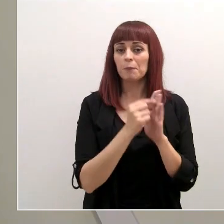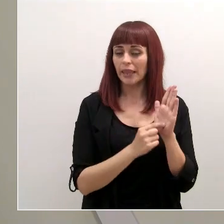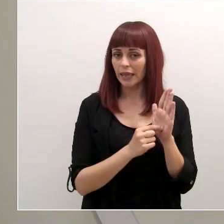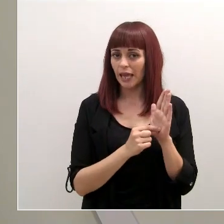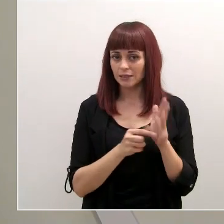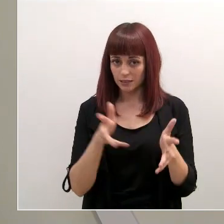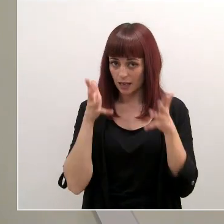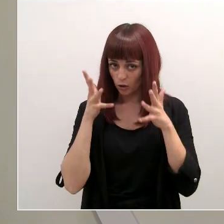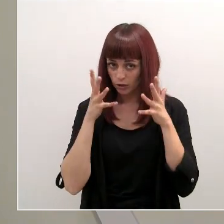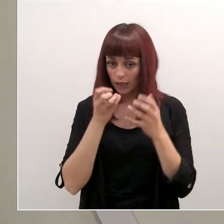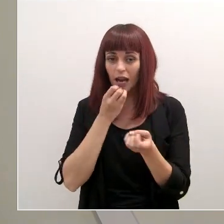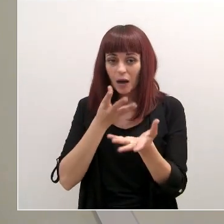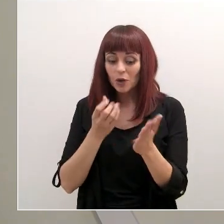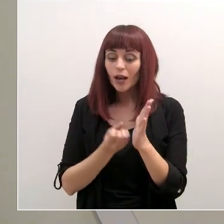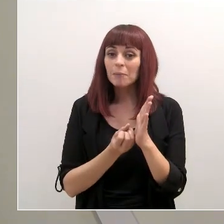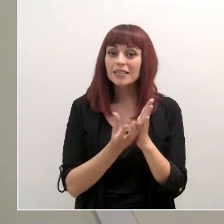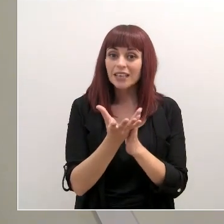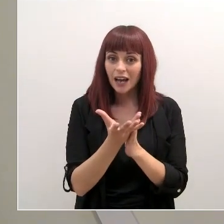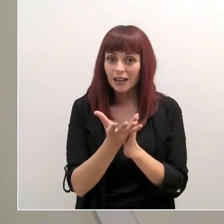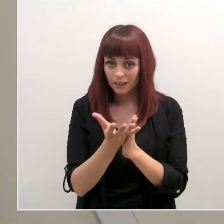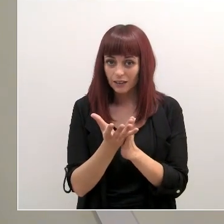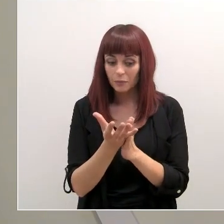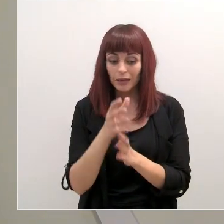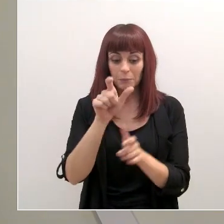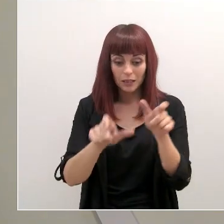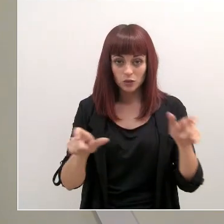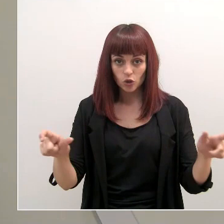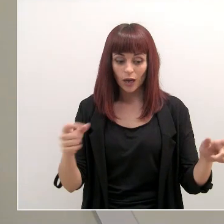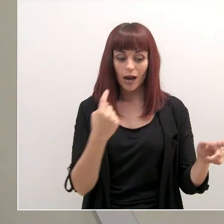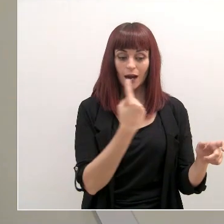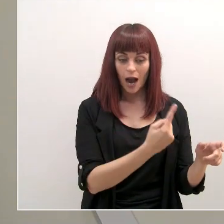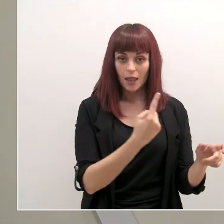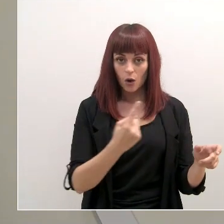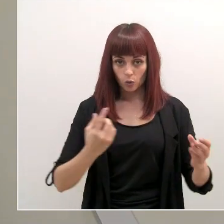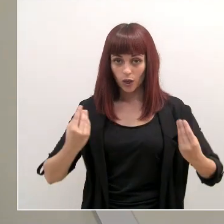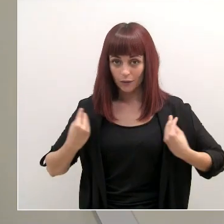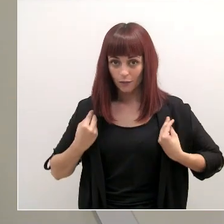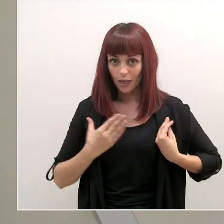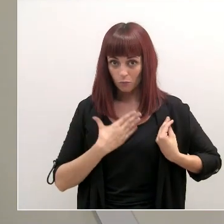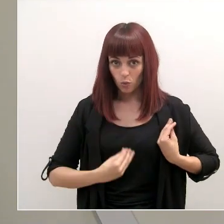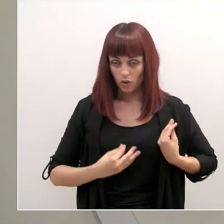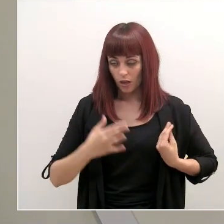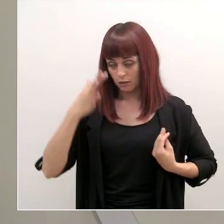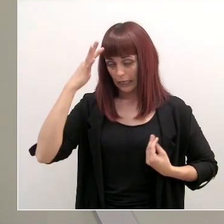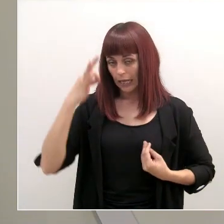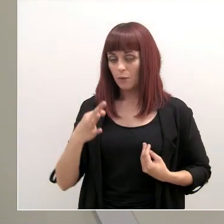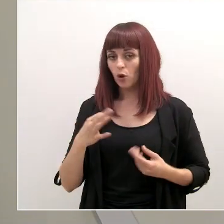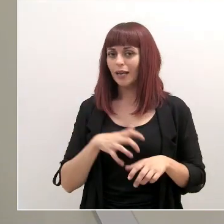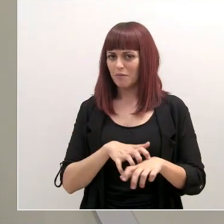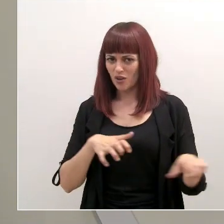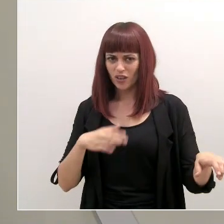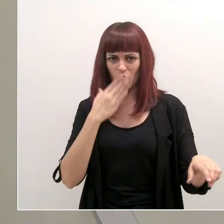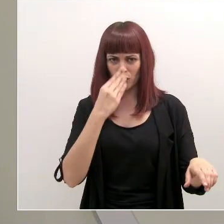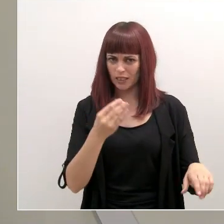desde la Consejería, el mensaje a cada persona de la región de Murcia, y creemos que la mayoría lo